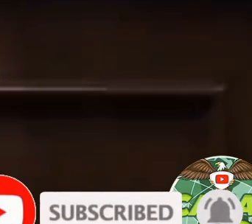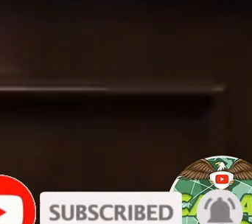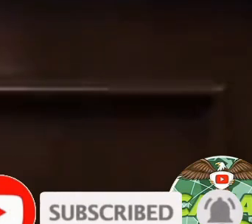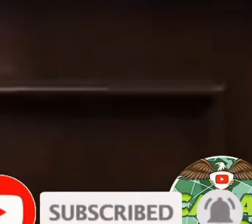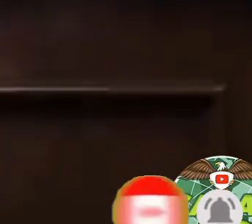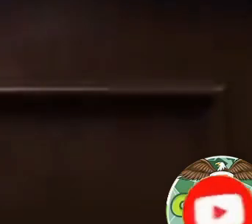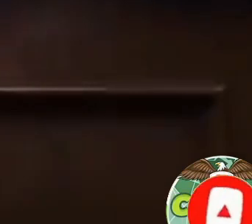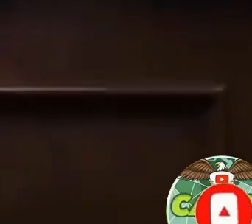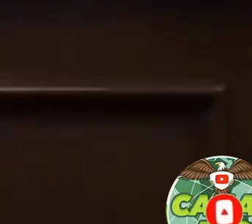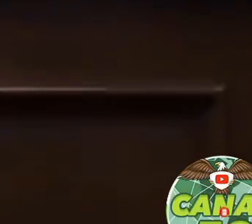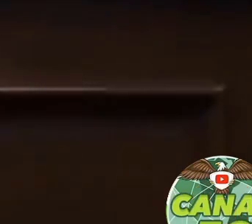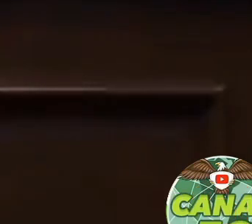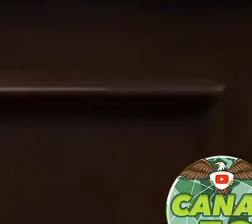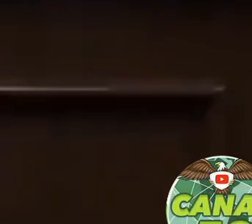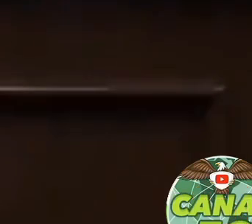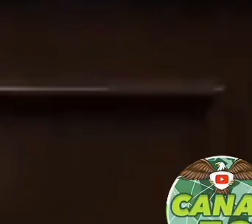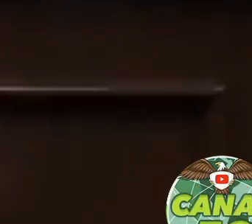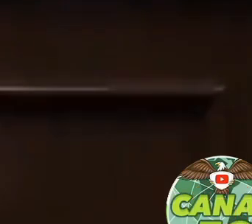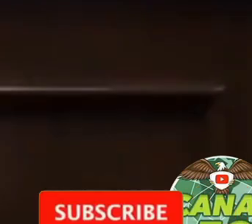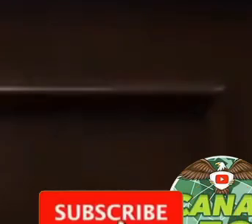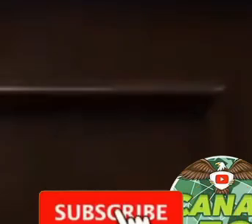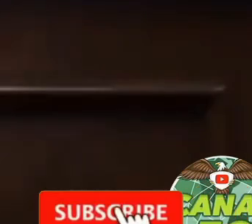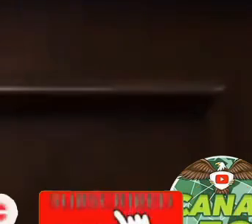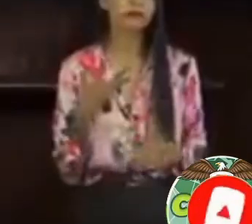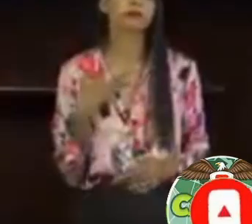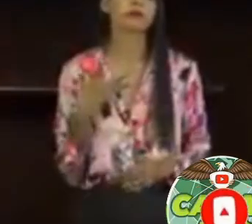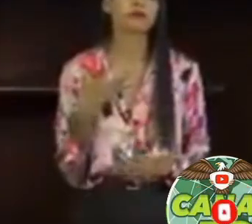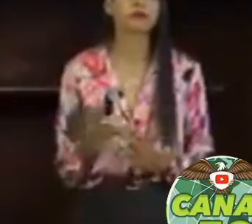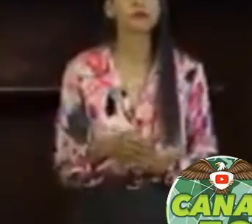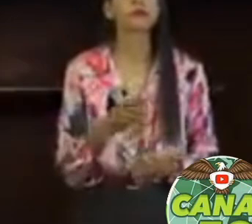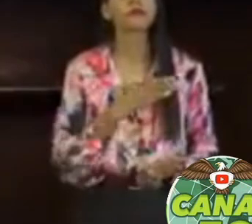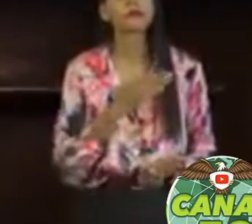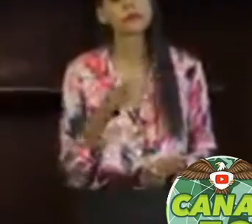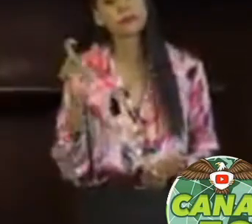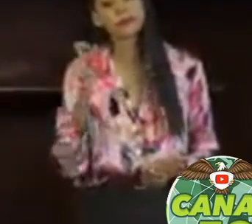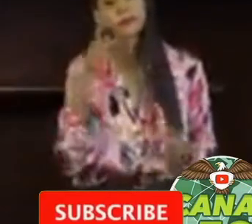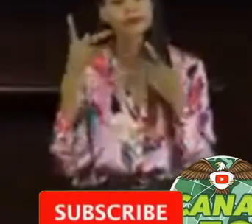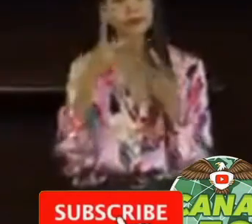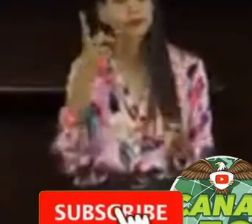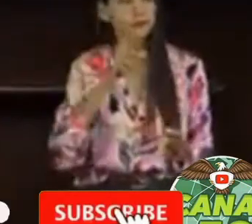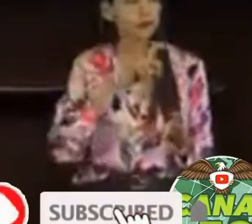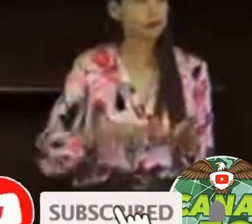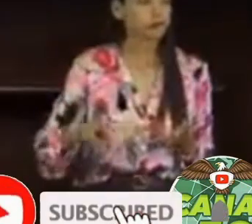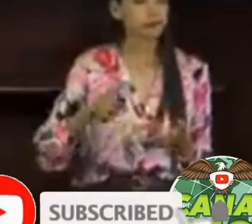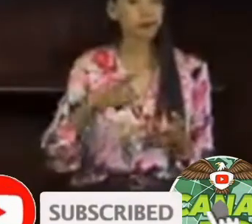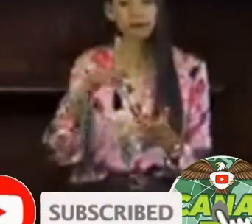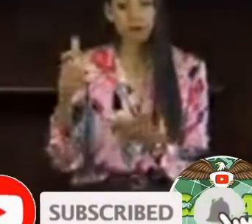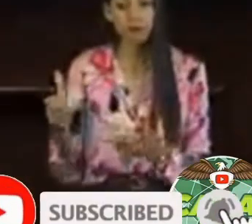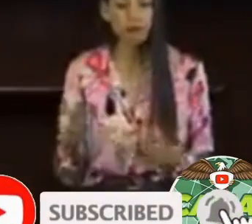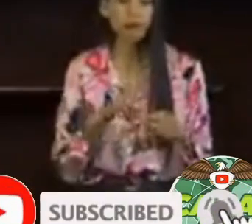armas. Amigos y amigas, vamos a ir al video. Pues cuando hablamos de compra de armamento,